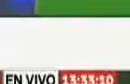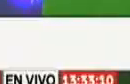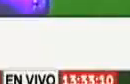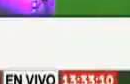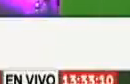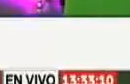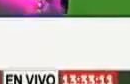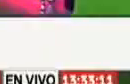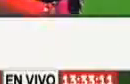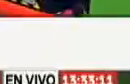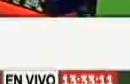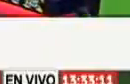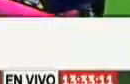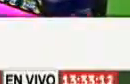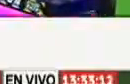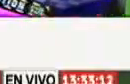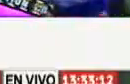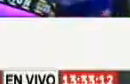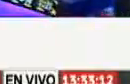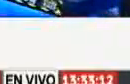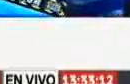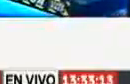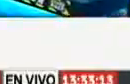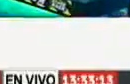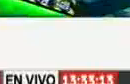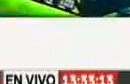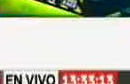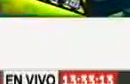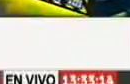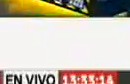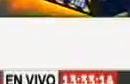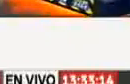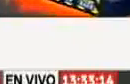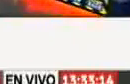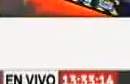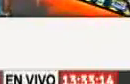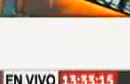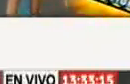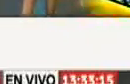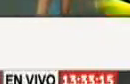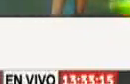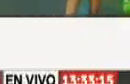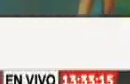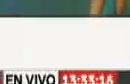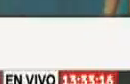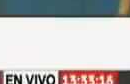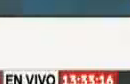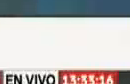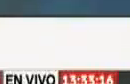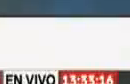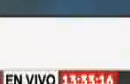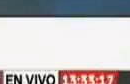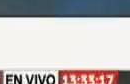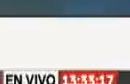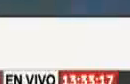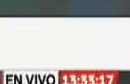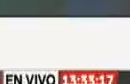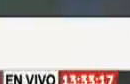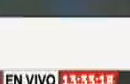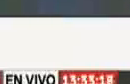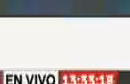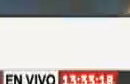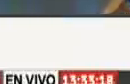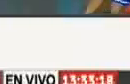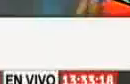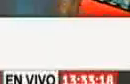puedes canjear premios. Muy bien, muchísimas gracias entonces a María Luisa, que nos ha contado, nos ha dado los detalles de lo que es este nuevo espacio, como decíamos, para